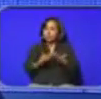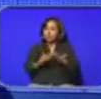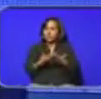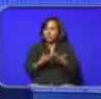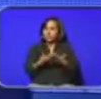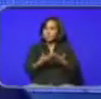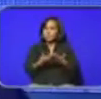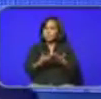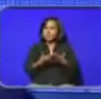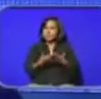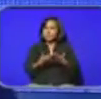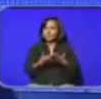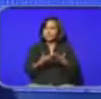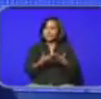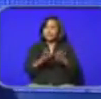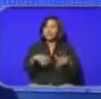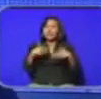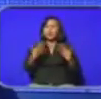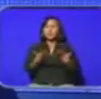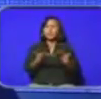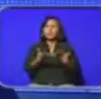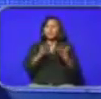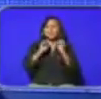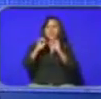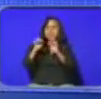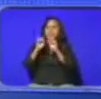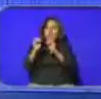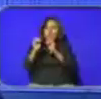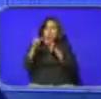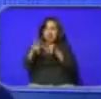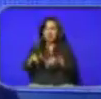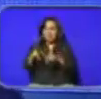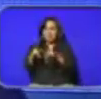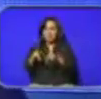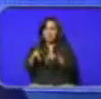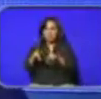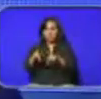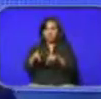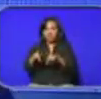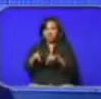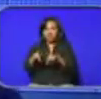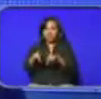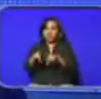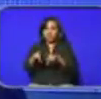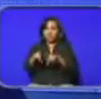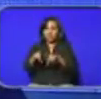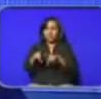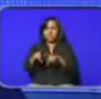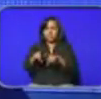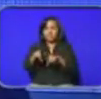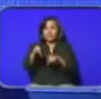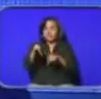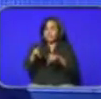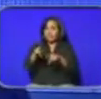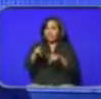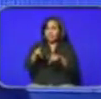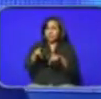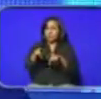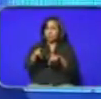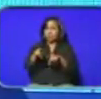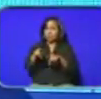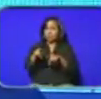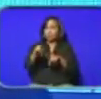país, era la formación del recurso humano. Y en esto de la formación del recurso humano pudieron anticipar cuáles eran